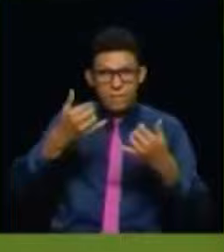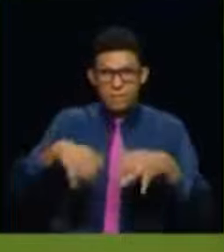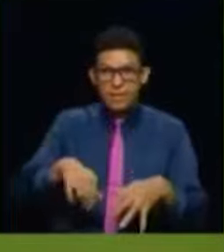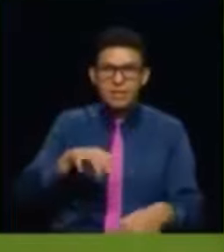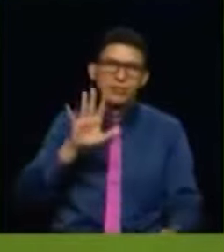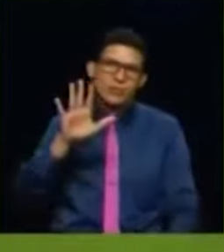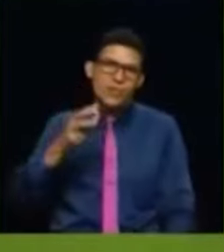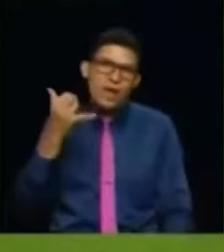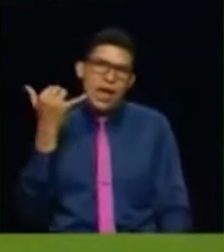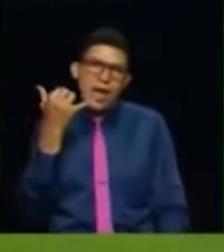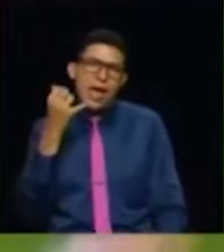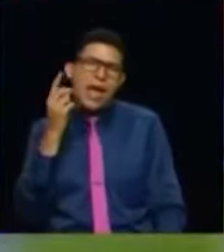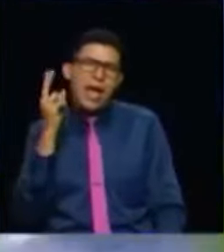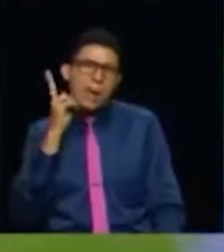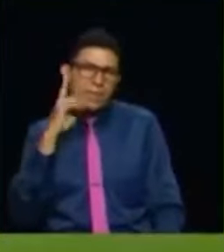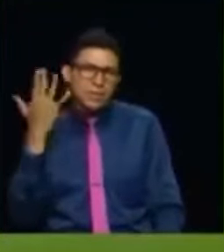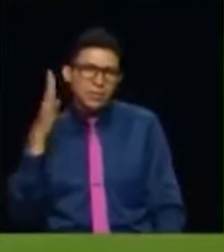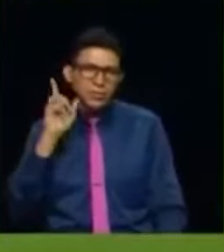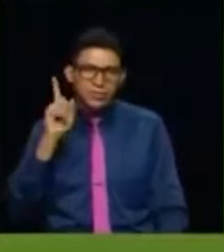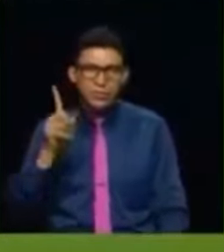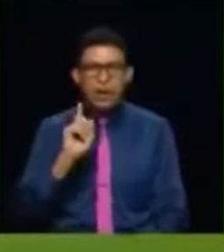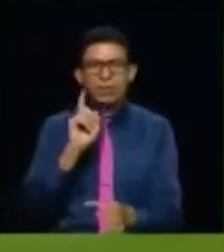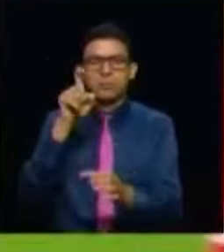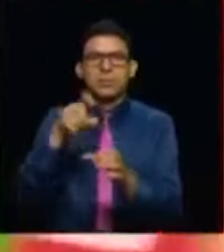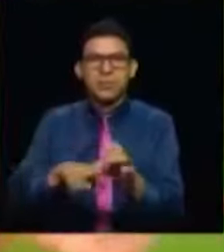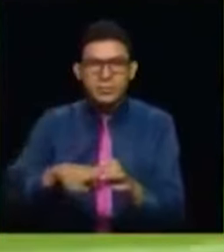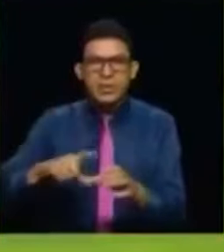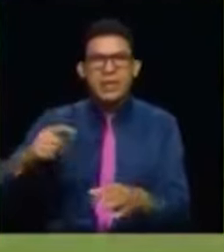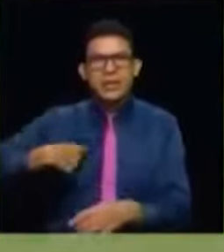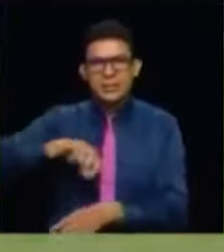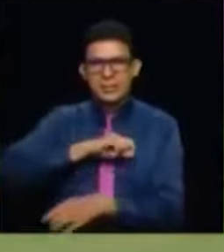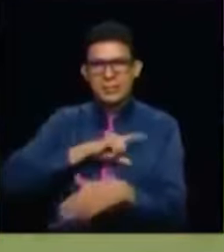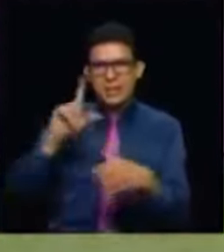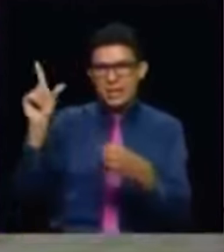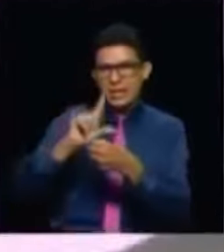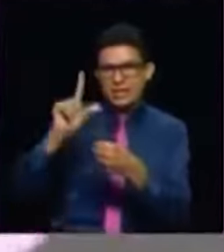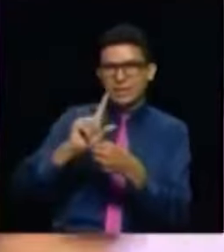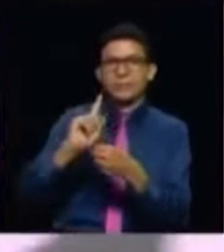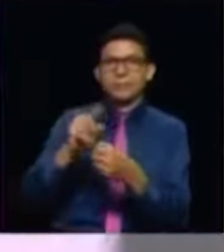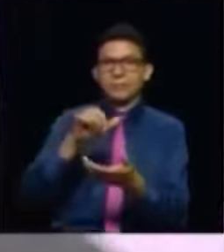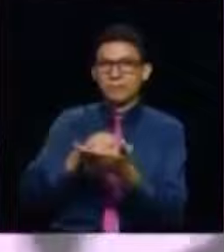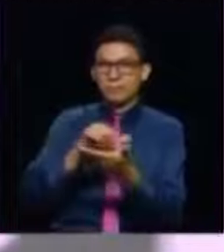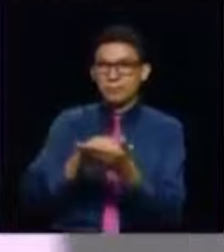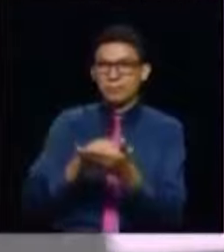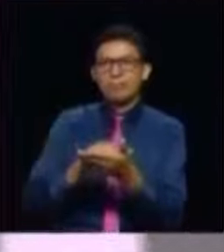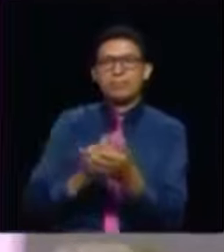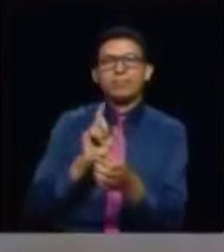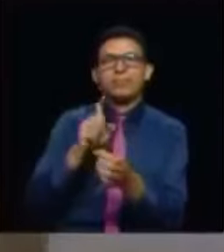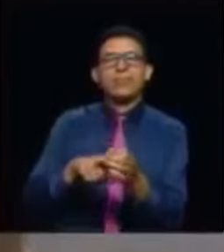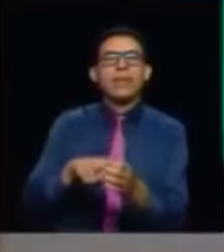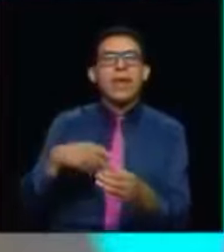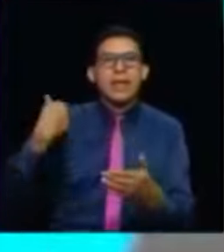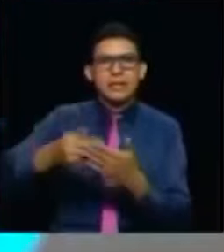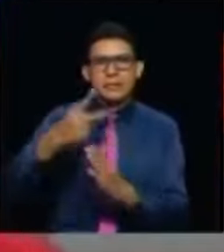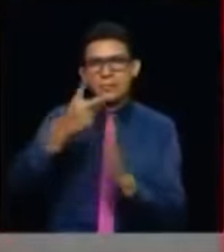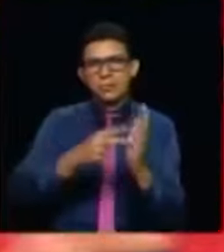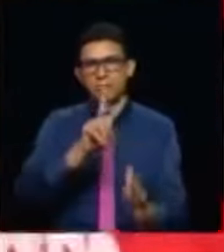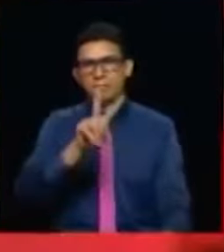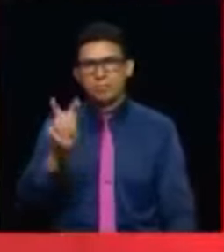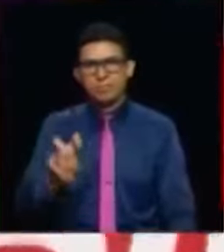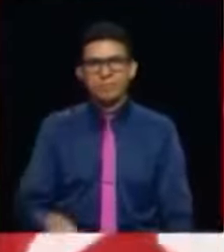Villarreal y seguirá demostrando su talento en la Liga Española con los Bermellones, equipo con el que fichó hasta el 2027.